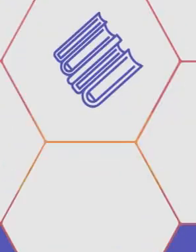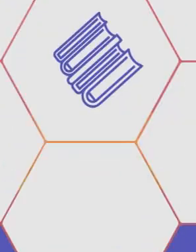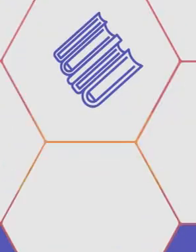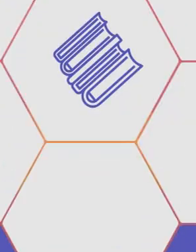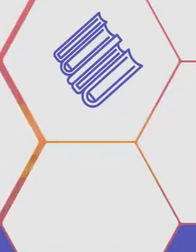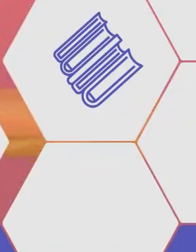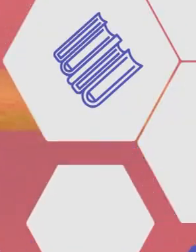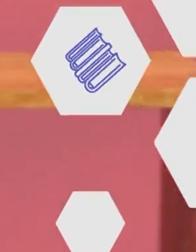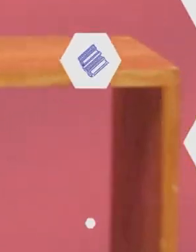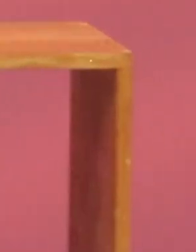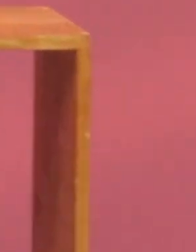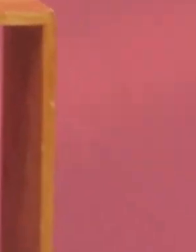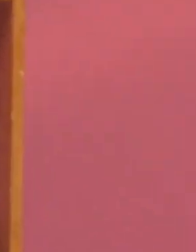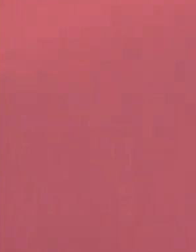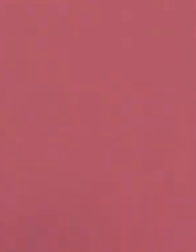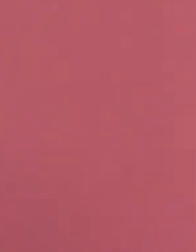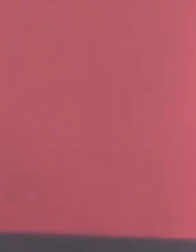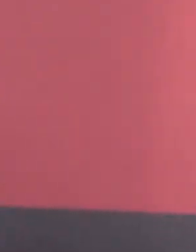i